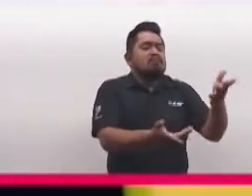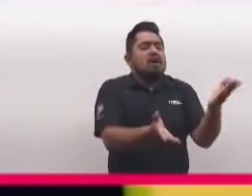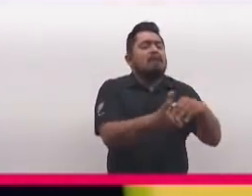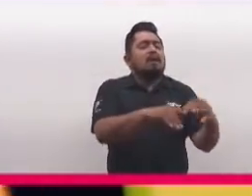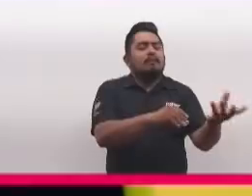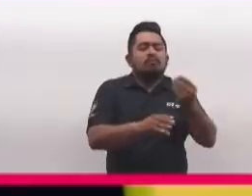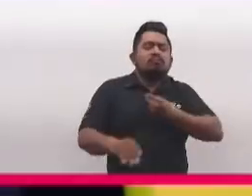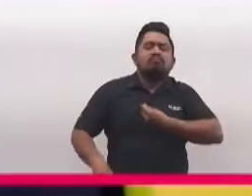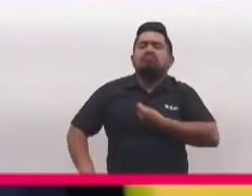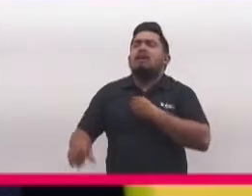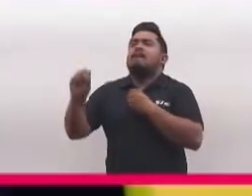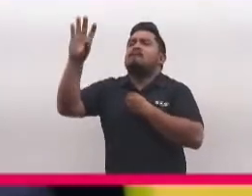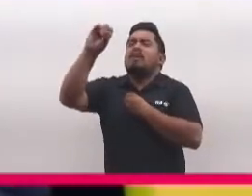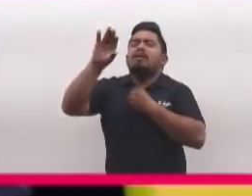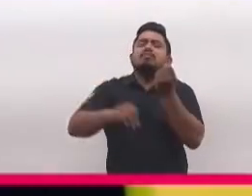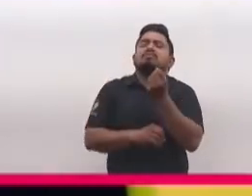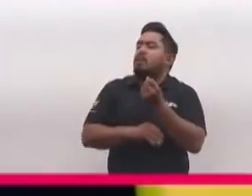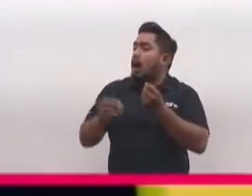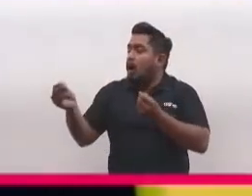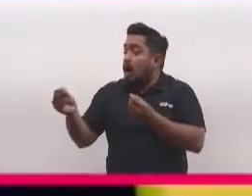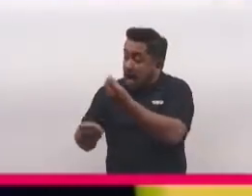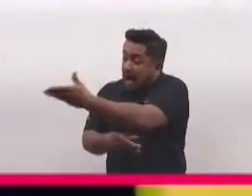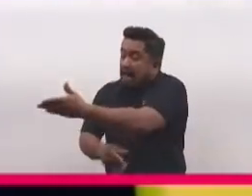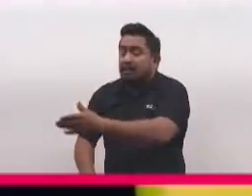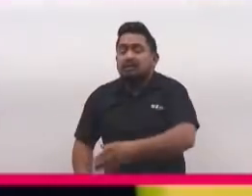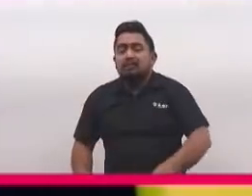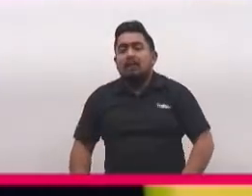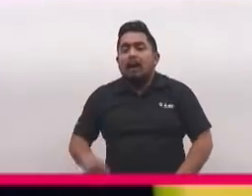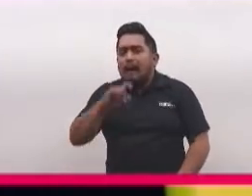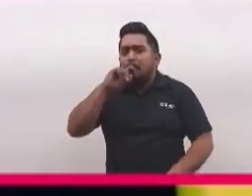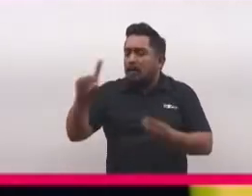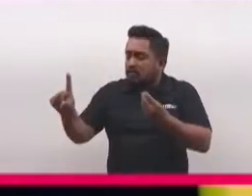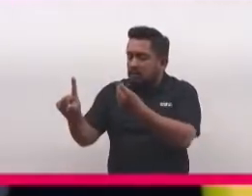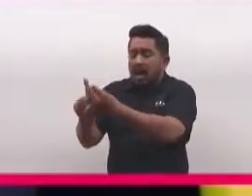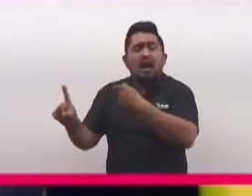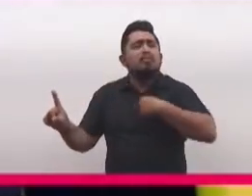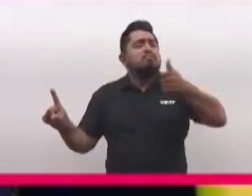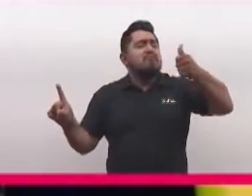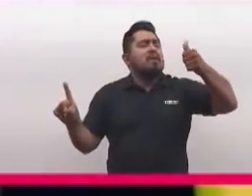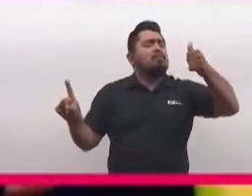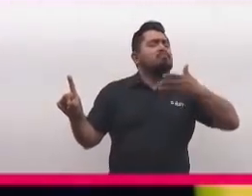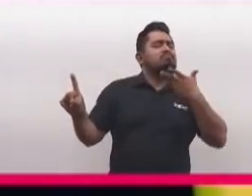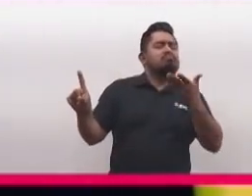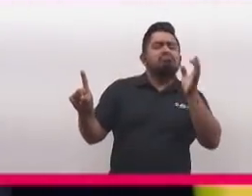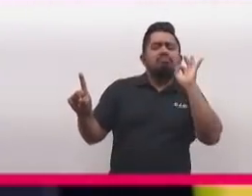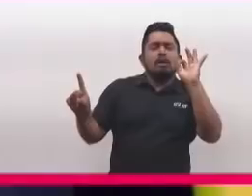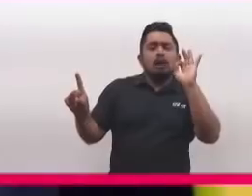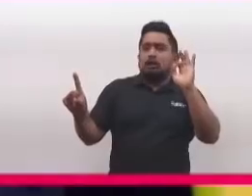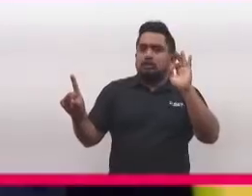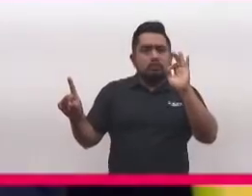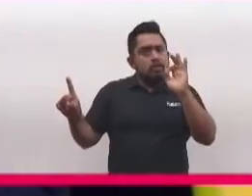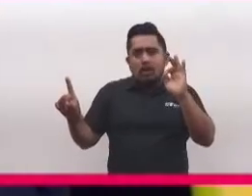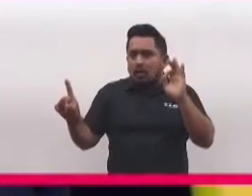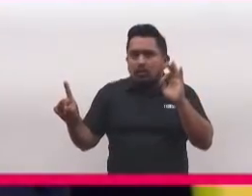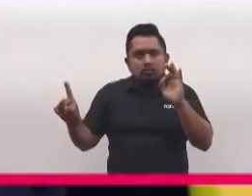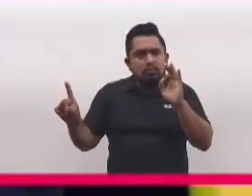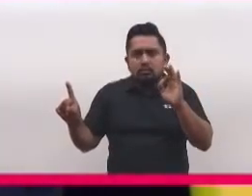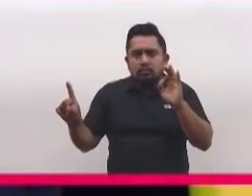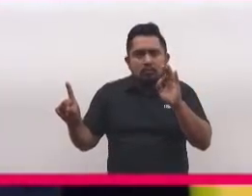llevar llegamos un semáforo y soldamos una persona y creemos que esa es una buena obra esa es una aberración